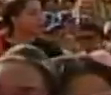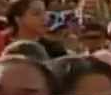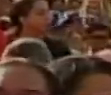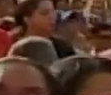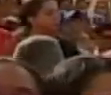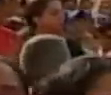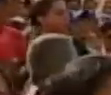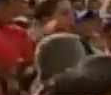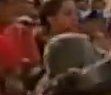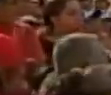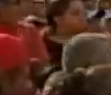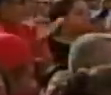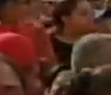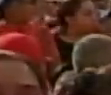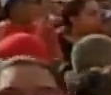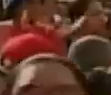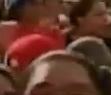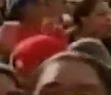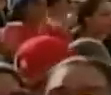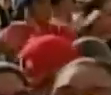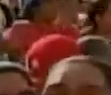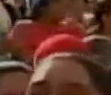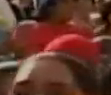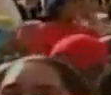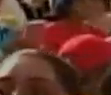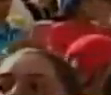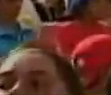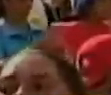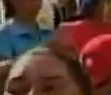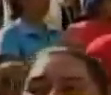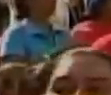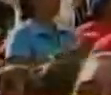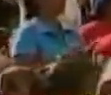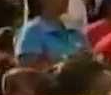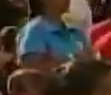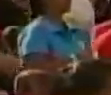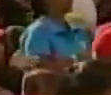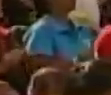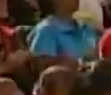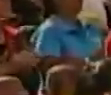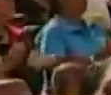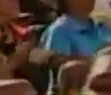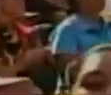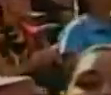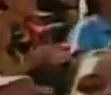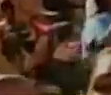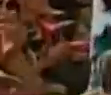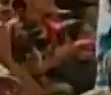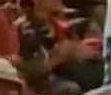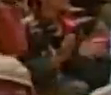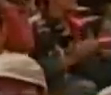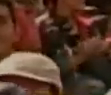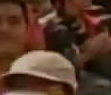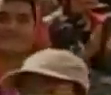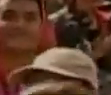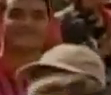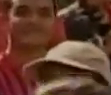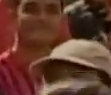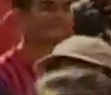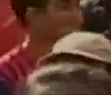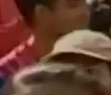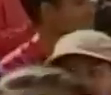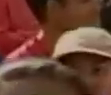Consejos educativos nos ayudan a realizar Contraloría Social, incorporando a la